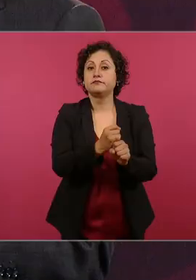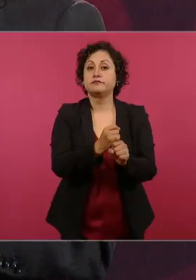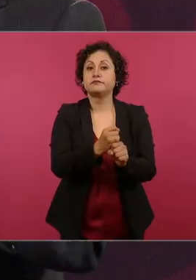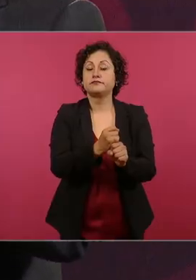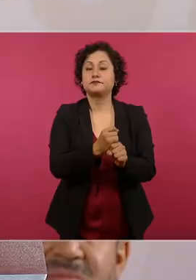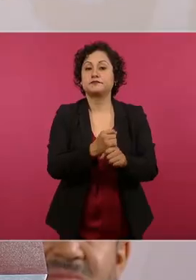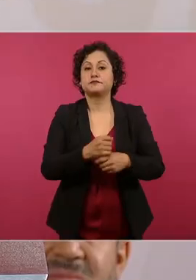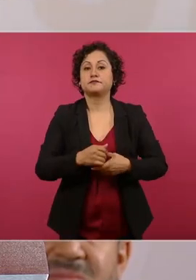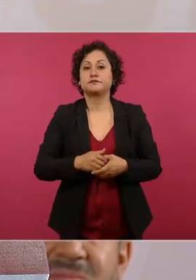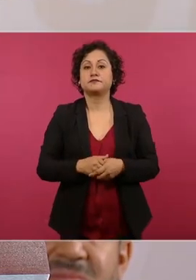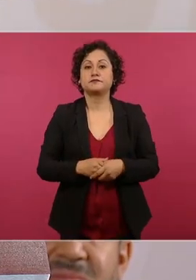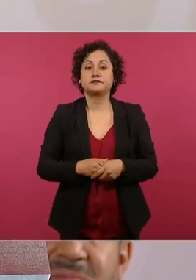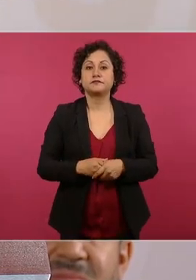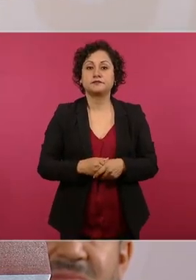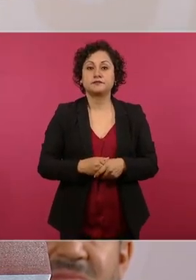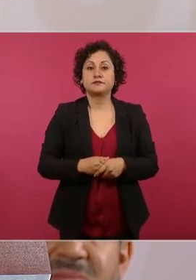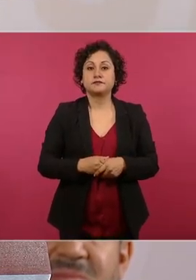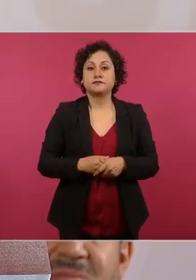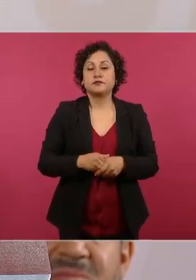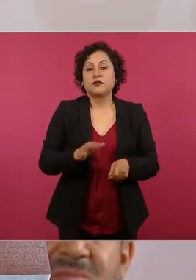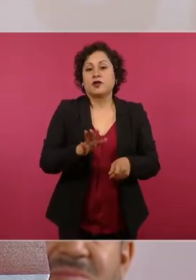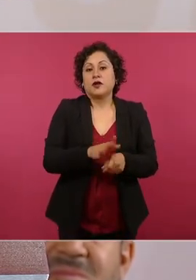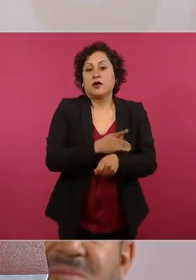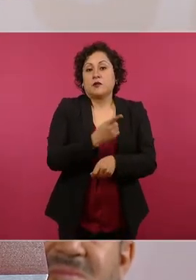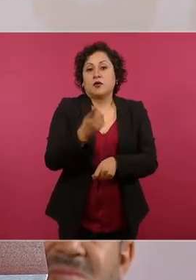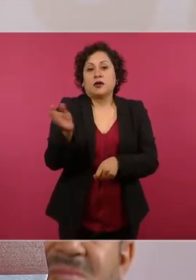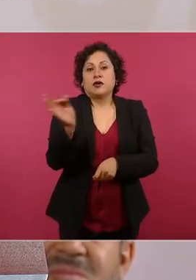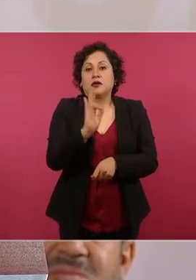que pasar la vergüenza